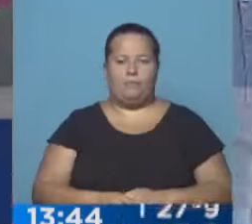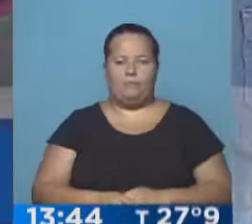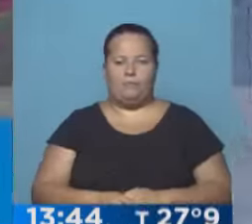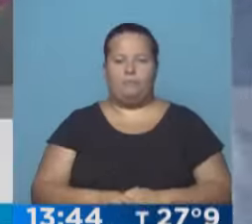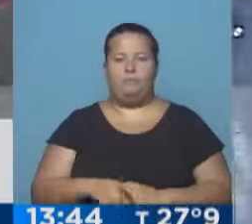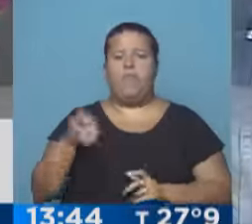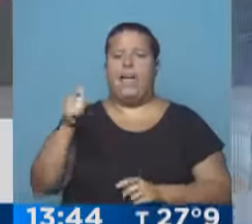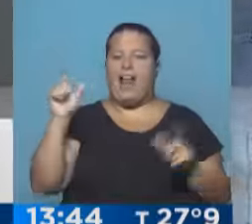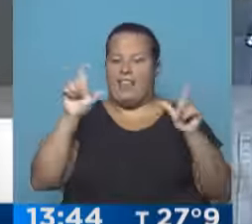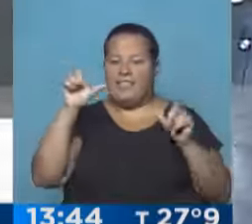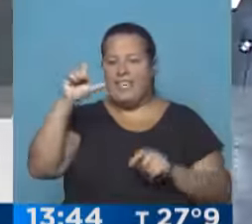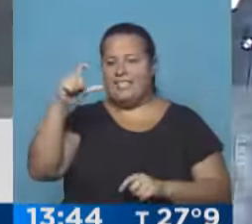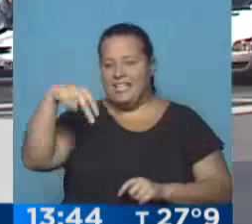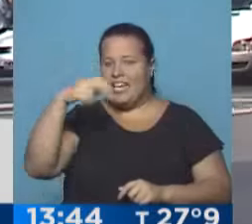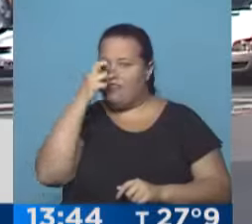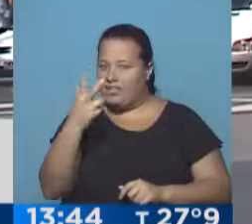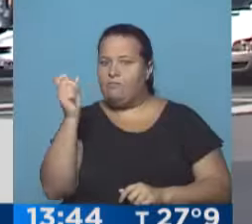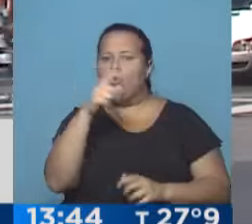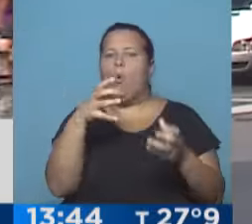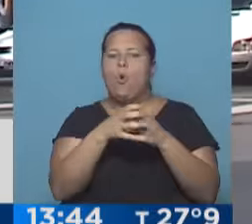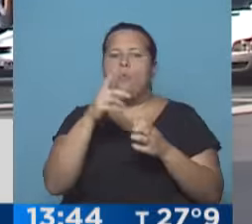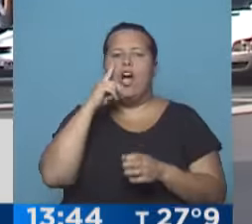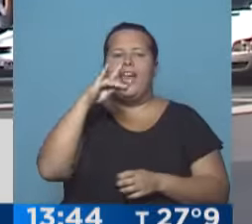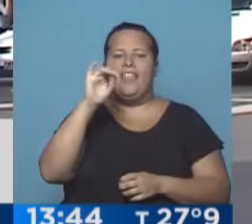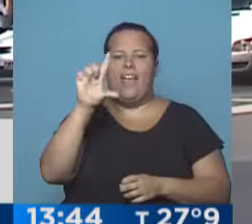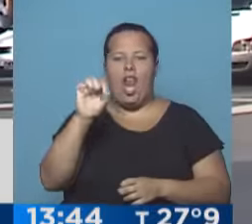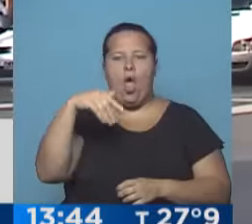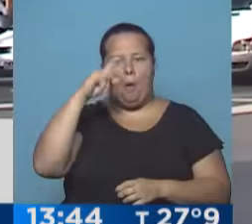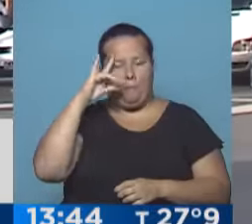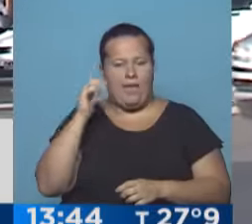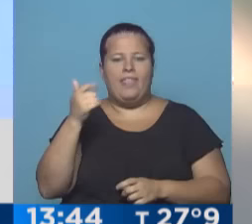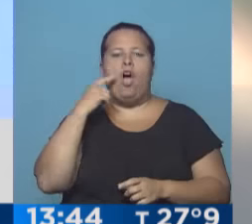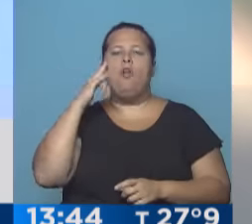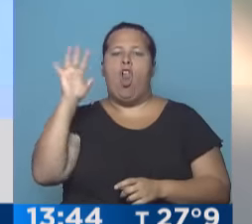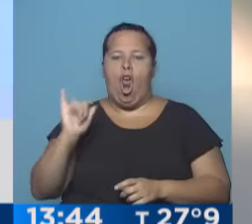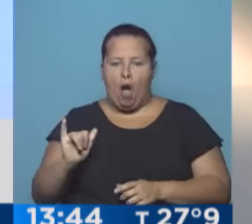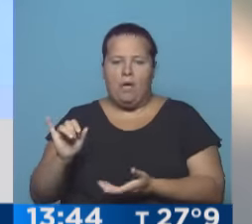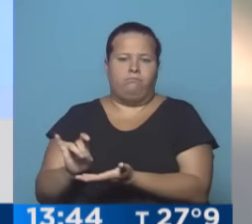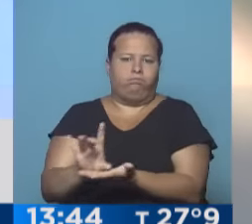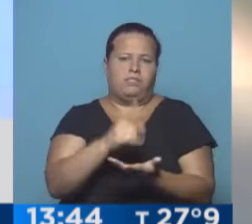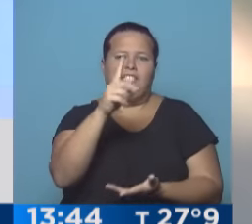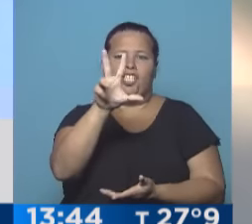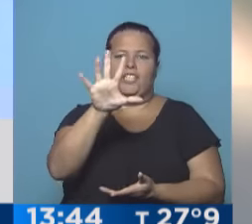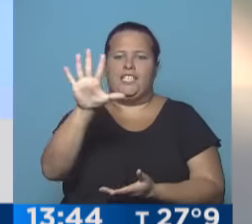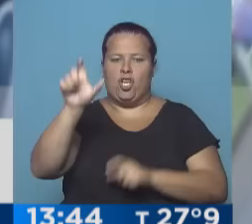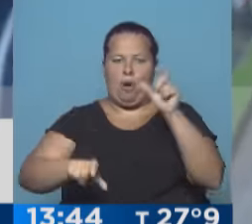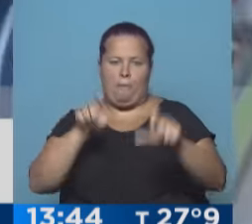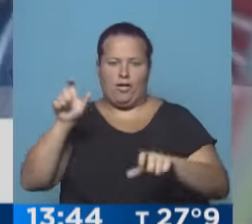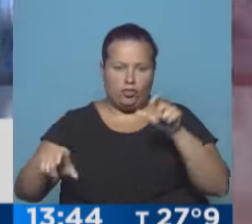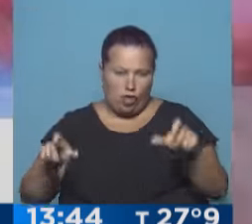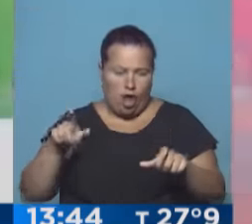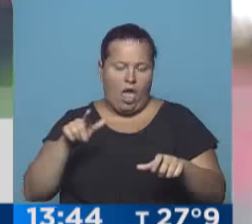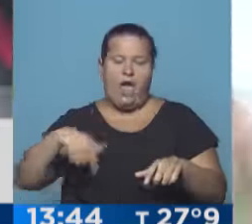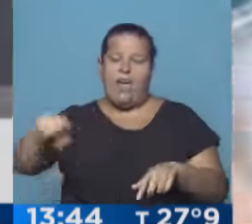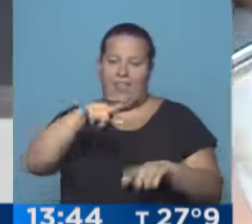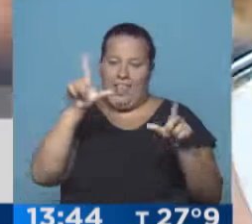El canal de cable CN23, perteneciente al grupo Índalo Media del empresario Cristóbal López, despidió a 135 personas de